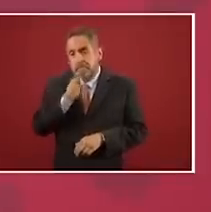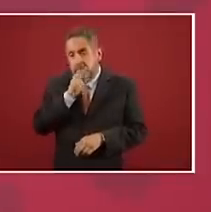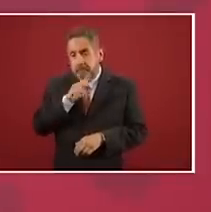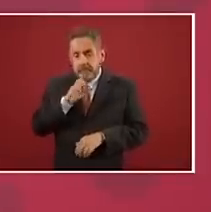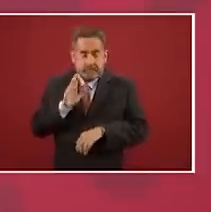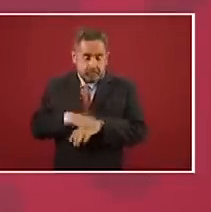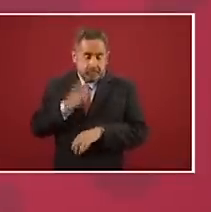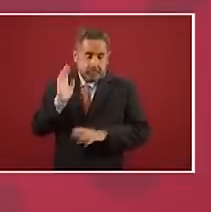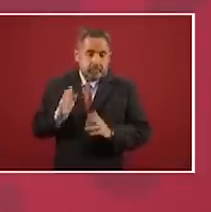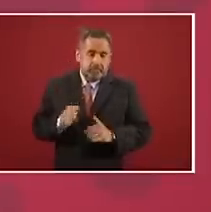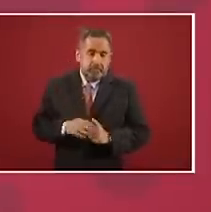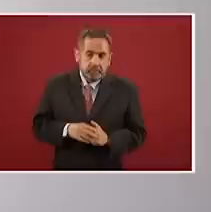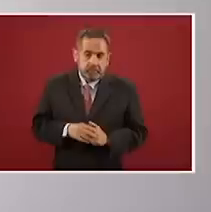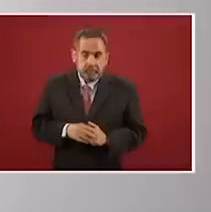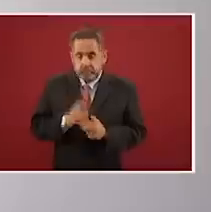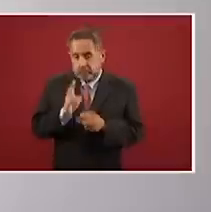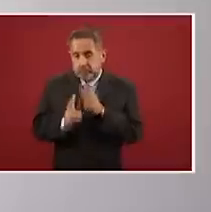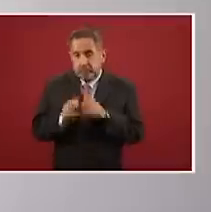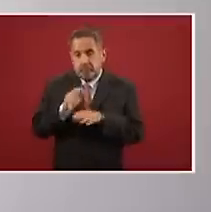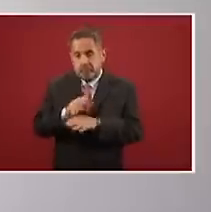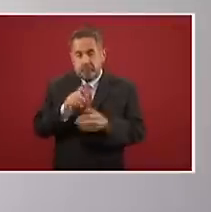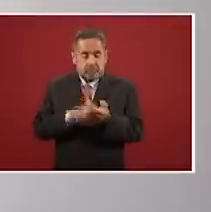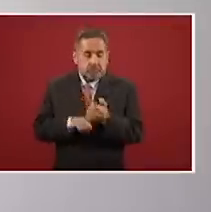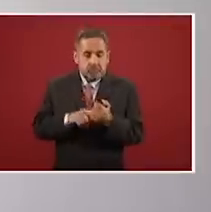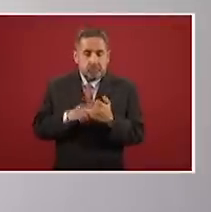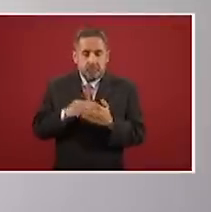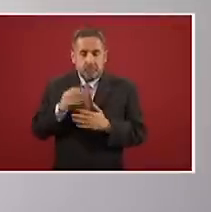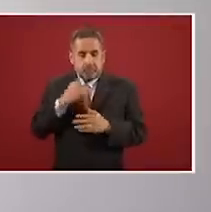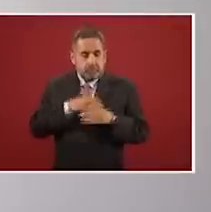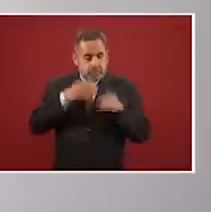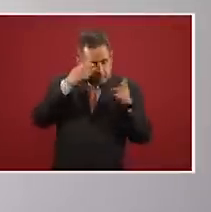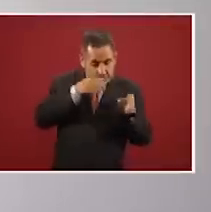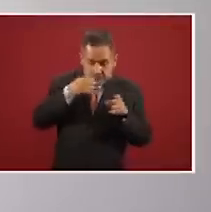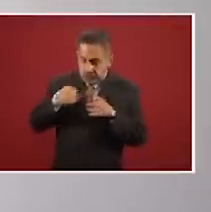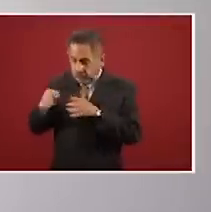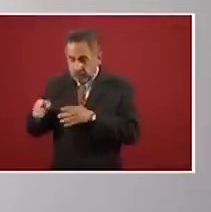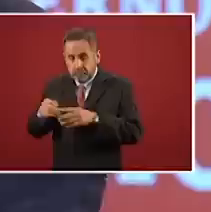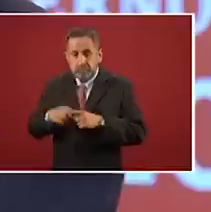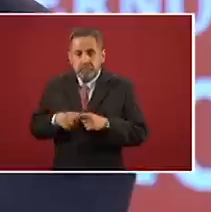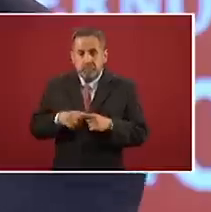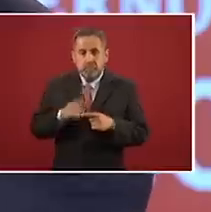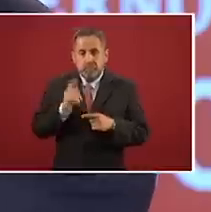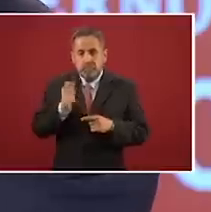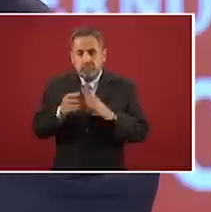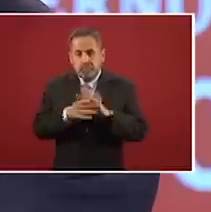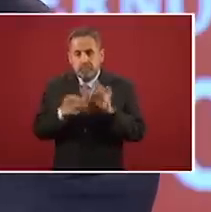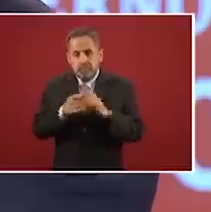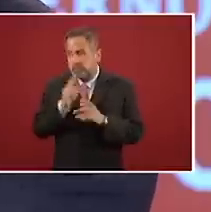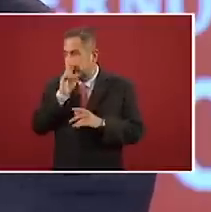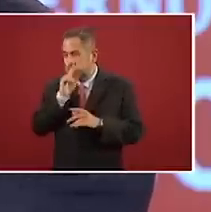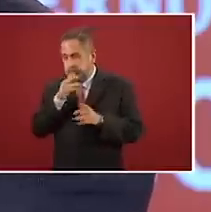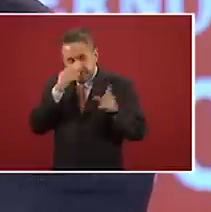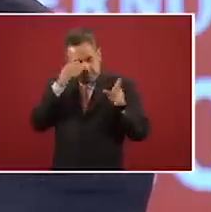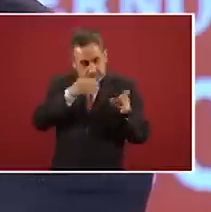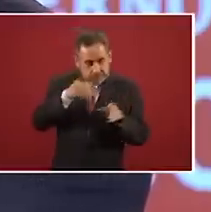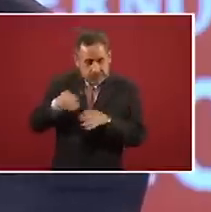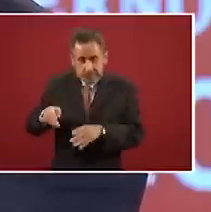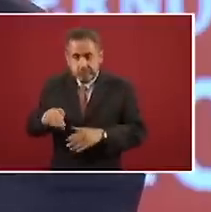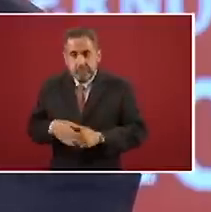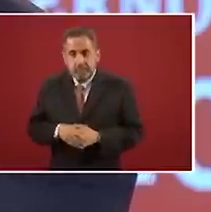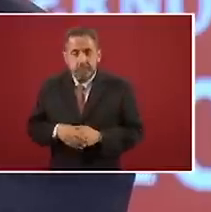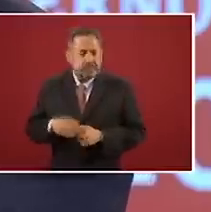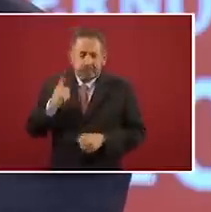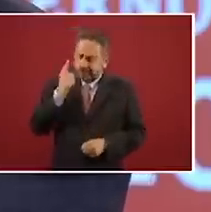si les hablo de mis ocupaciones, no solo de mis preocupaciones,